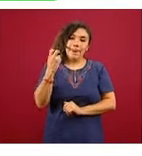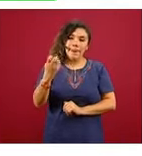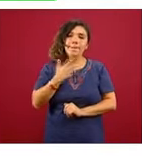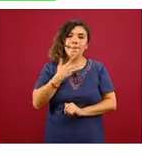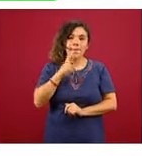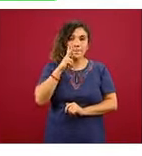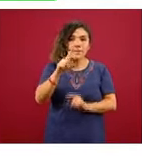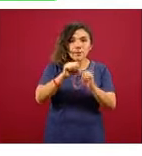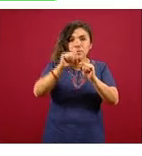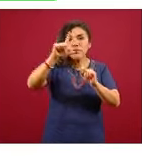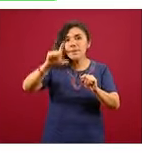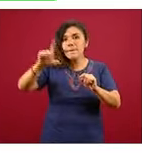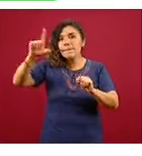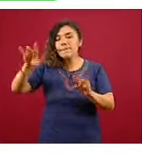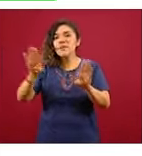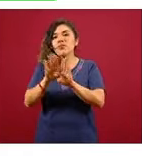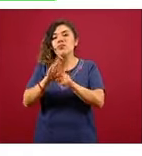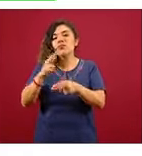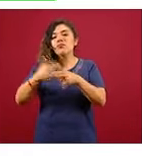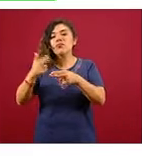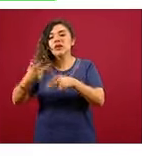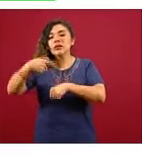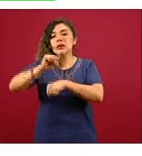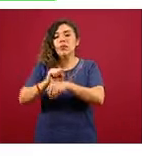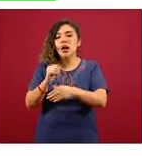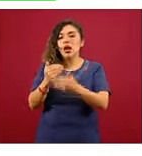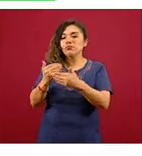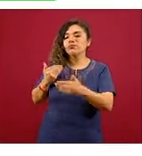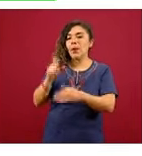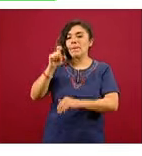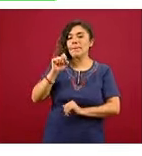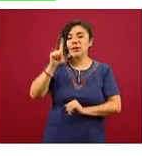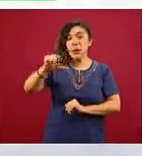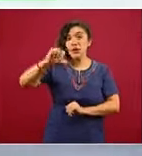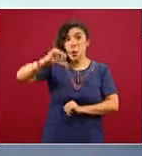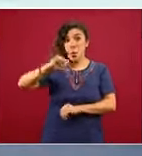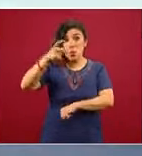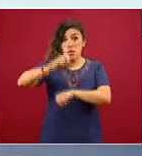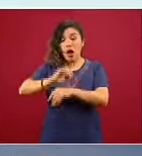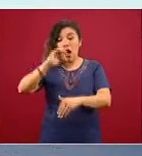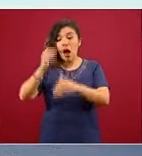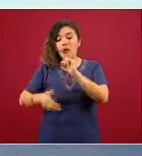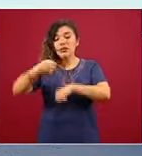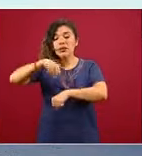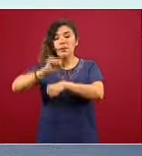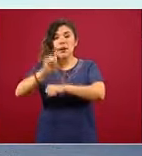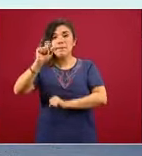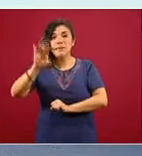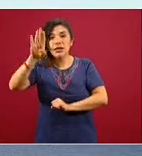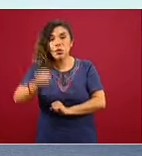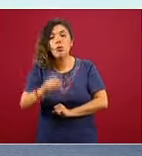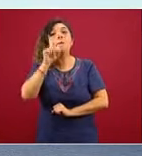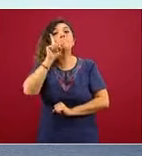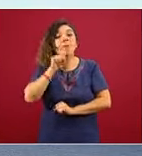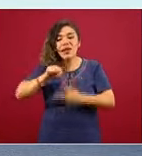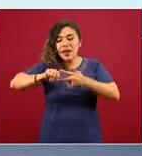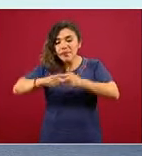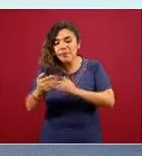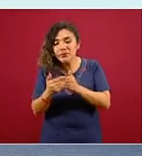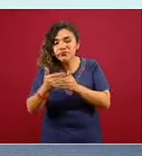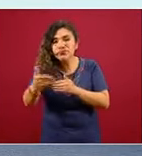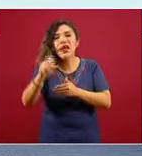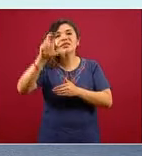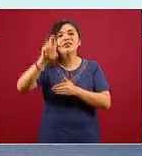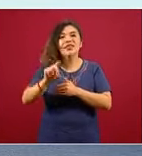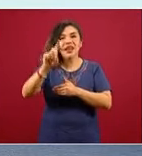gráfica representada hasta la semana 27. El día de hoy termina la semana 29, mañana iniciará la semana